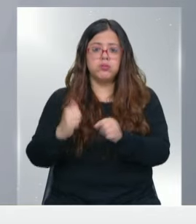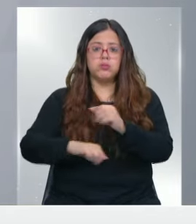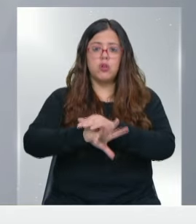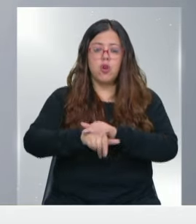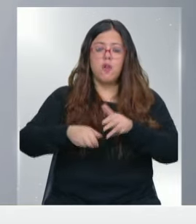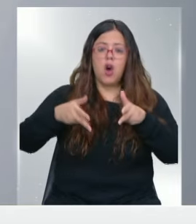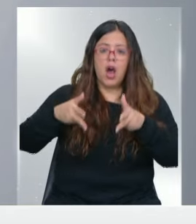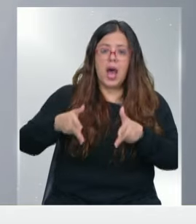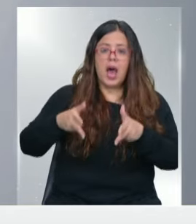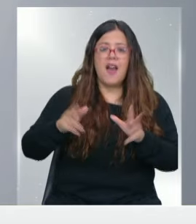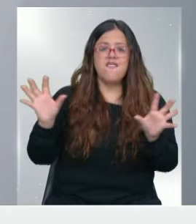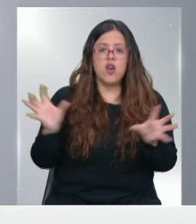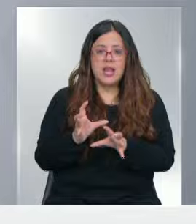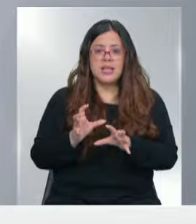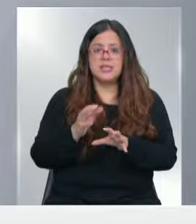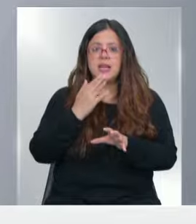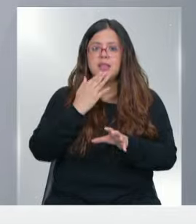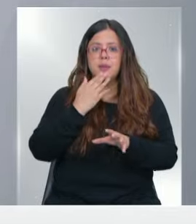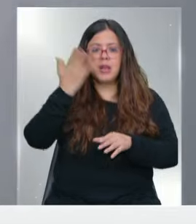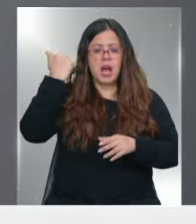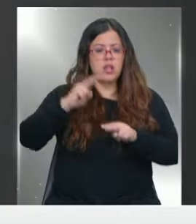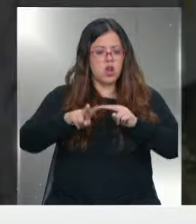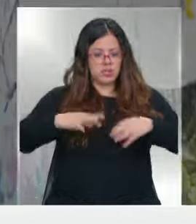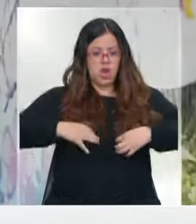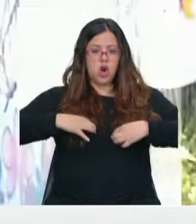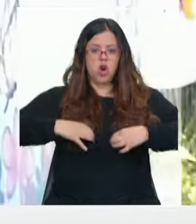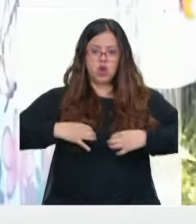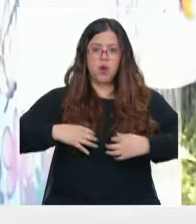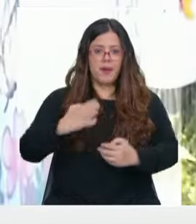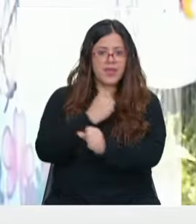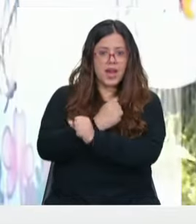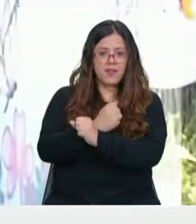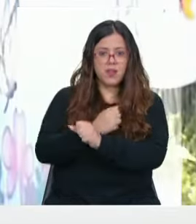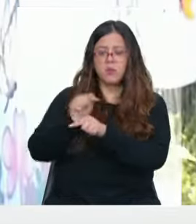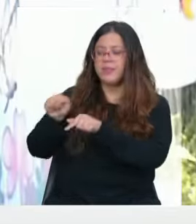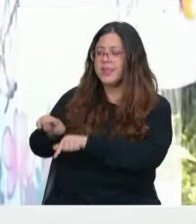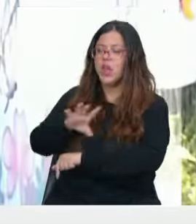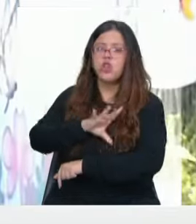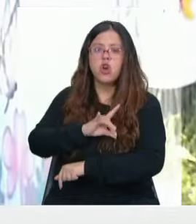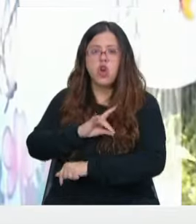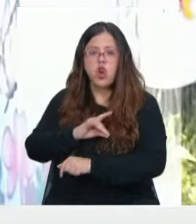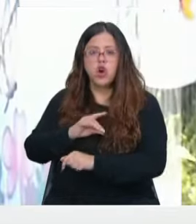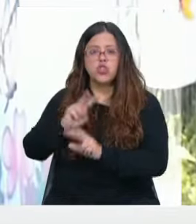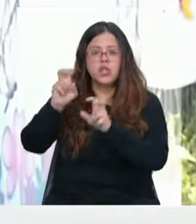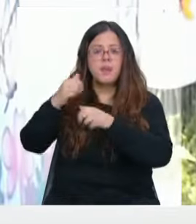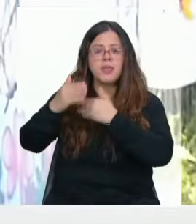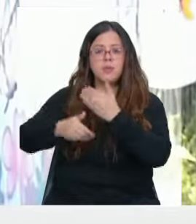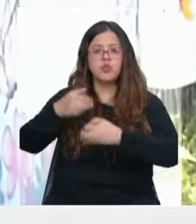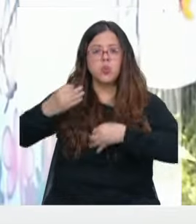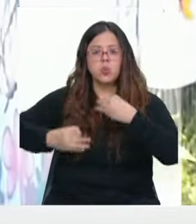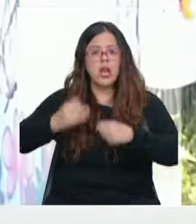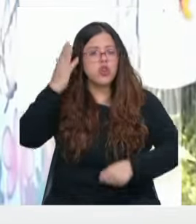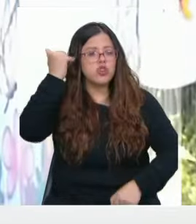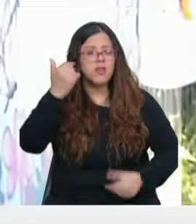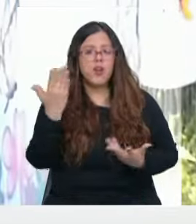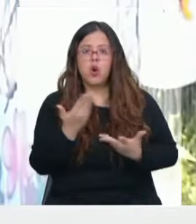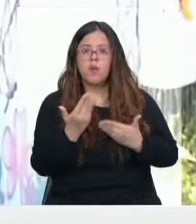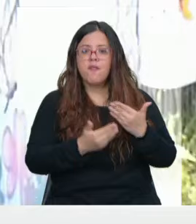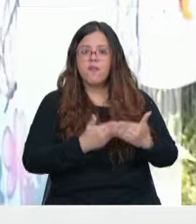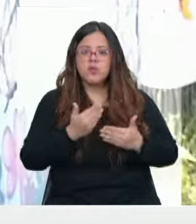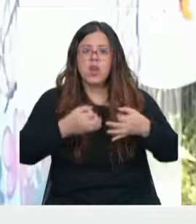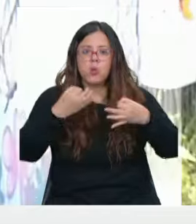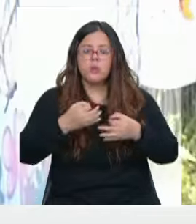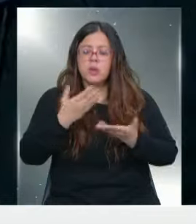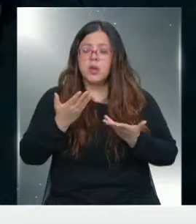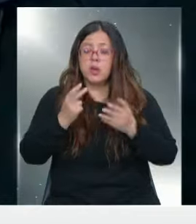cuales perpetuaba incluso con uniforme policial. Es súper doloroso vivir un proceso judicial y uno no sabe cómo funciona hasta